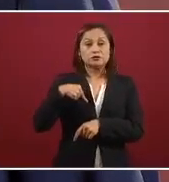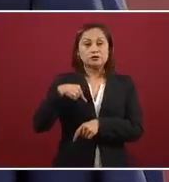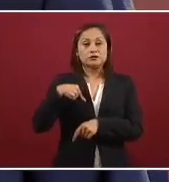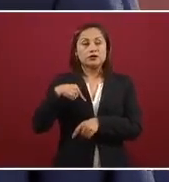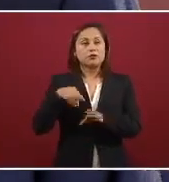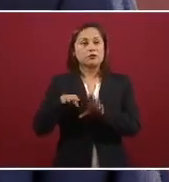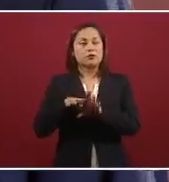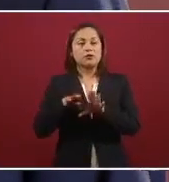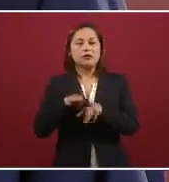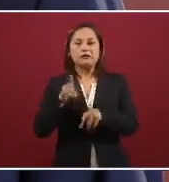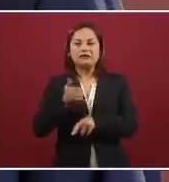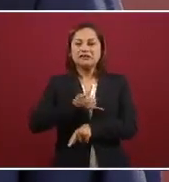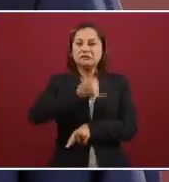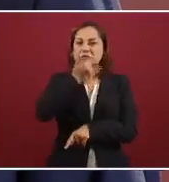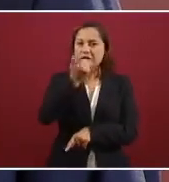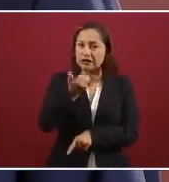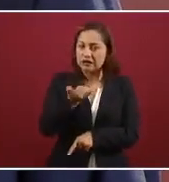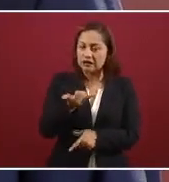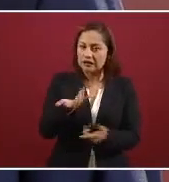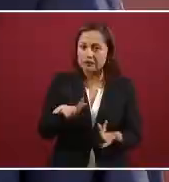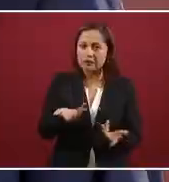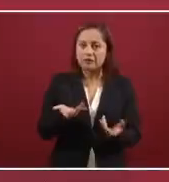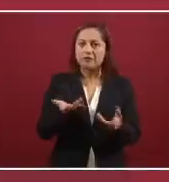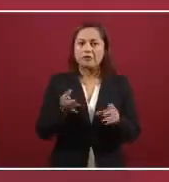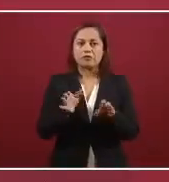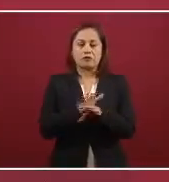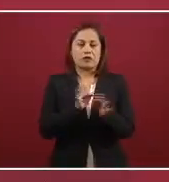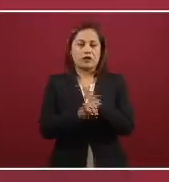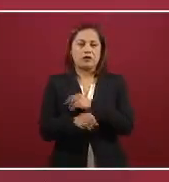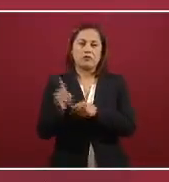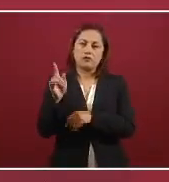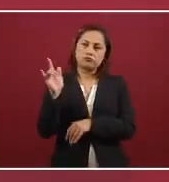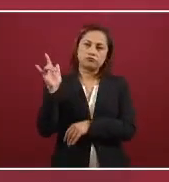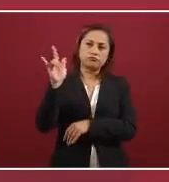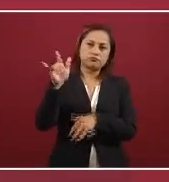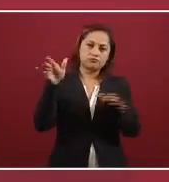que no se haga el aeropuerto.